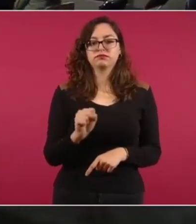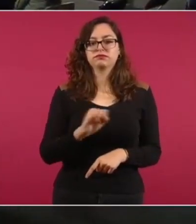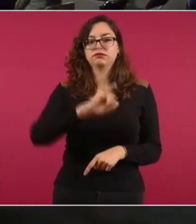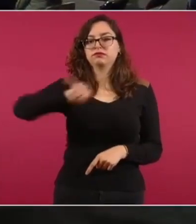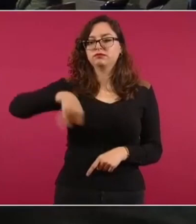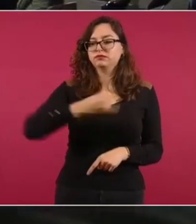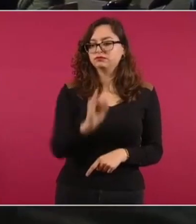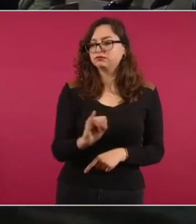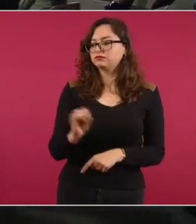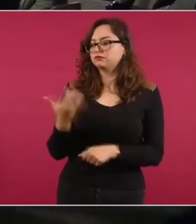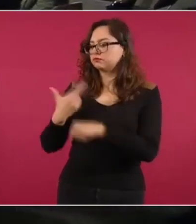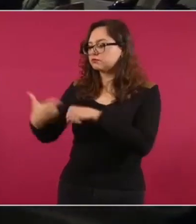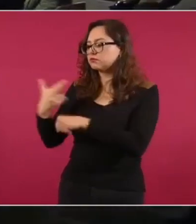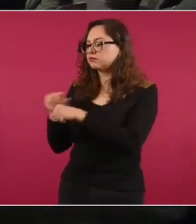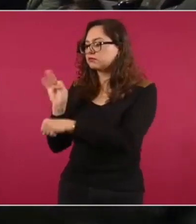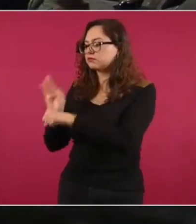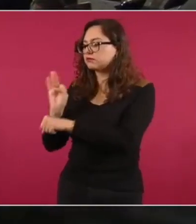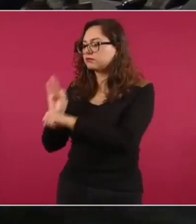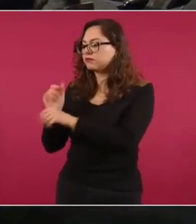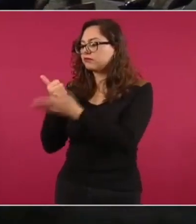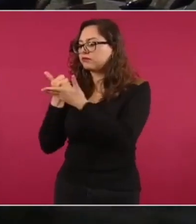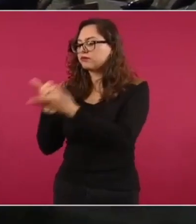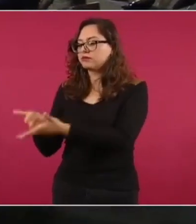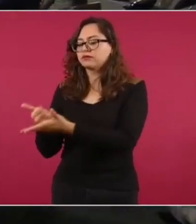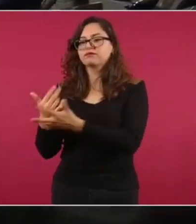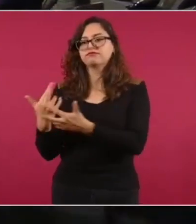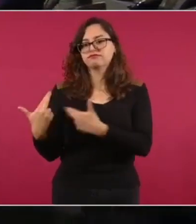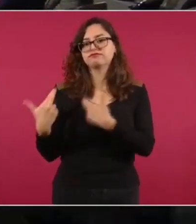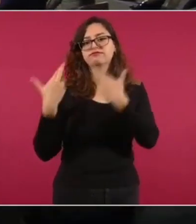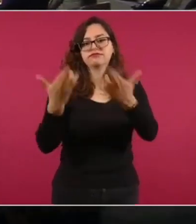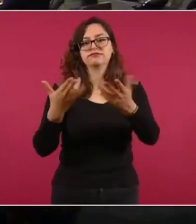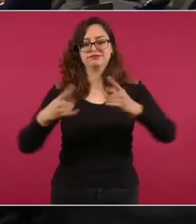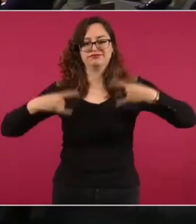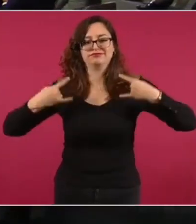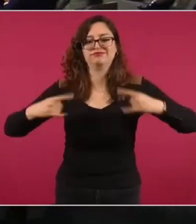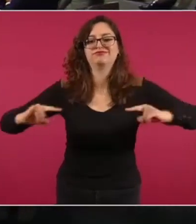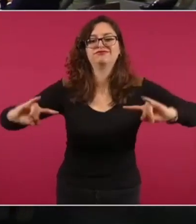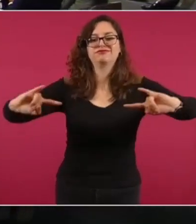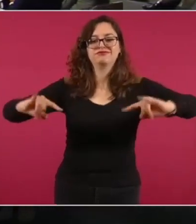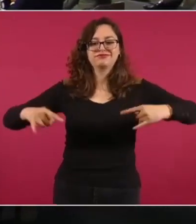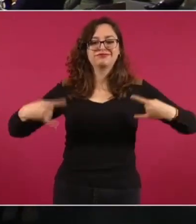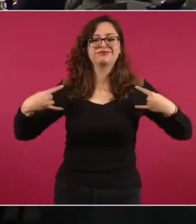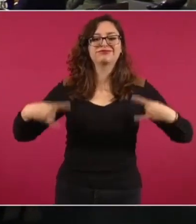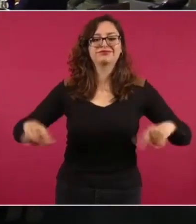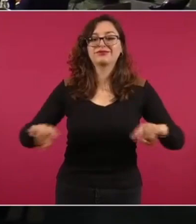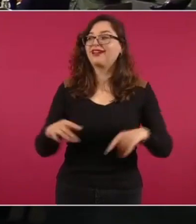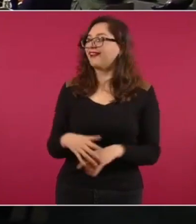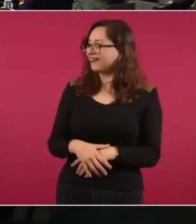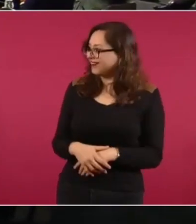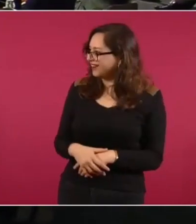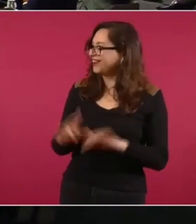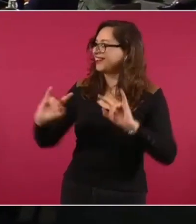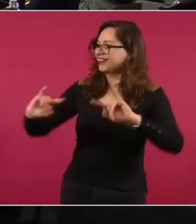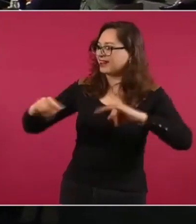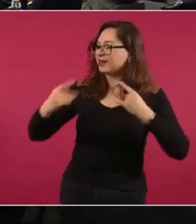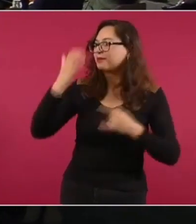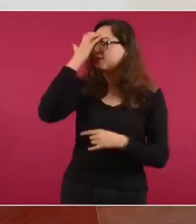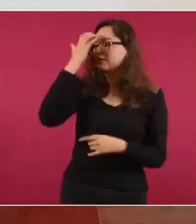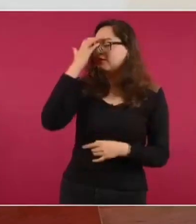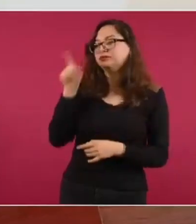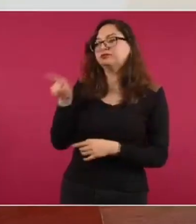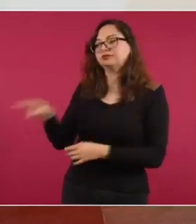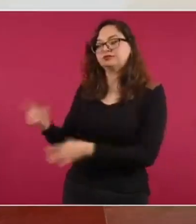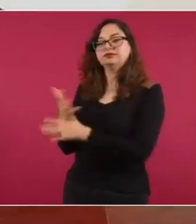hamaca. ¿Cómo me conocen? Y las palabras que le dicen es: señor presidente, este regalo que hoy